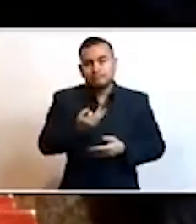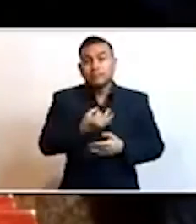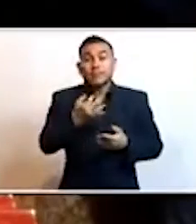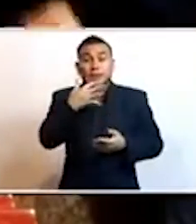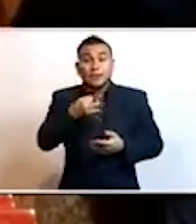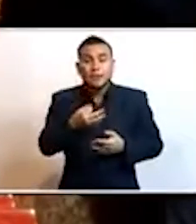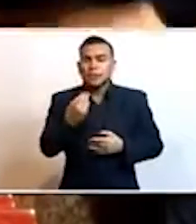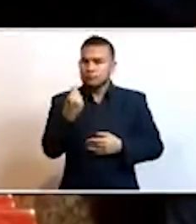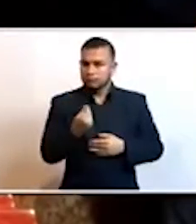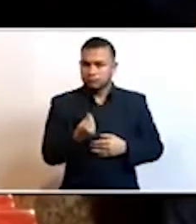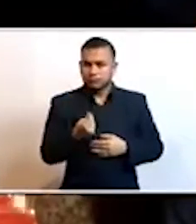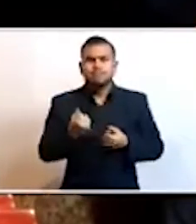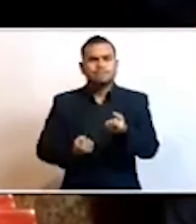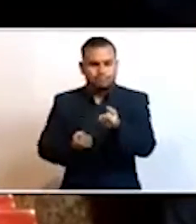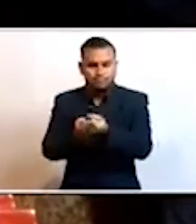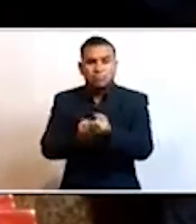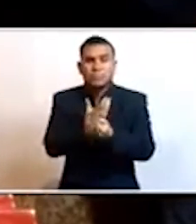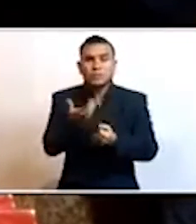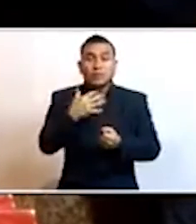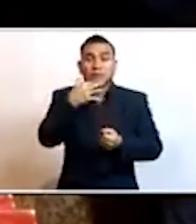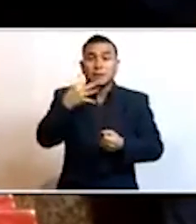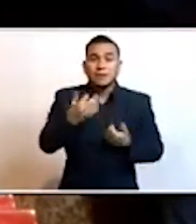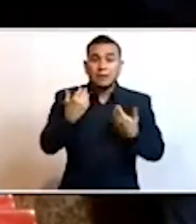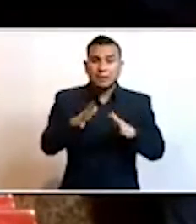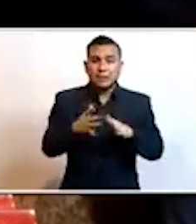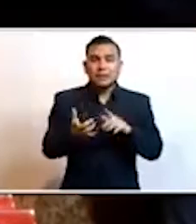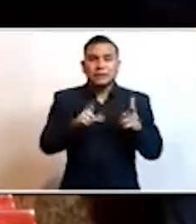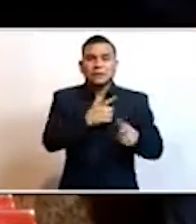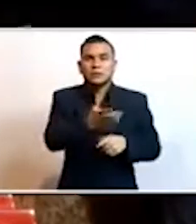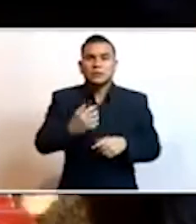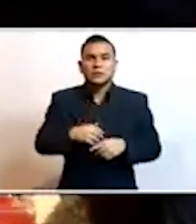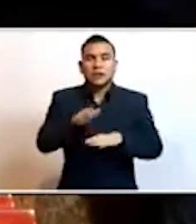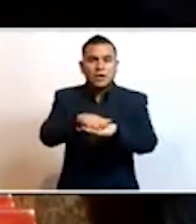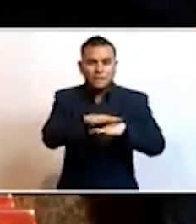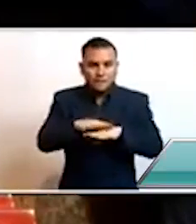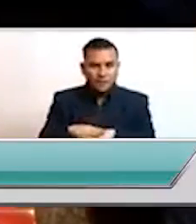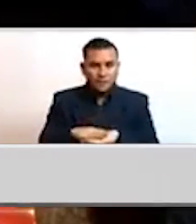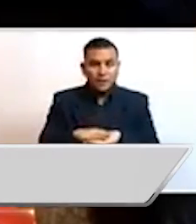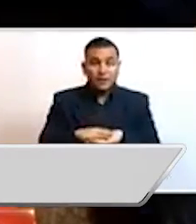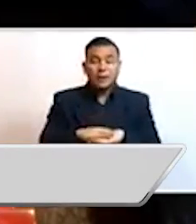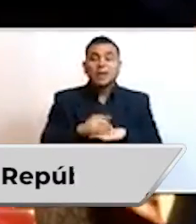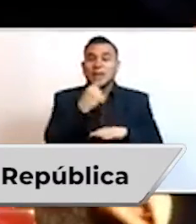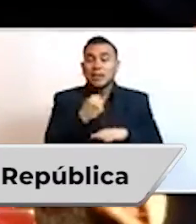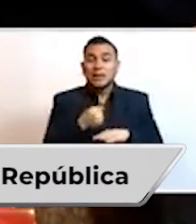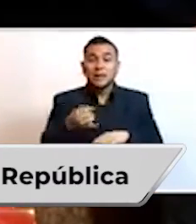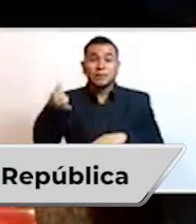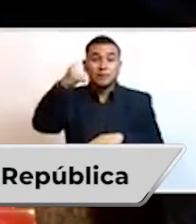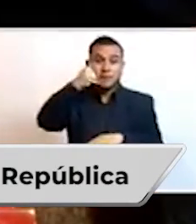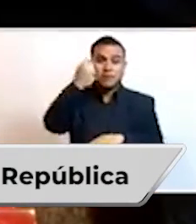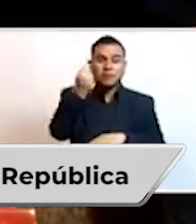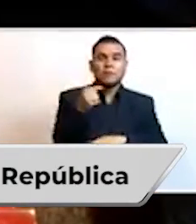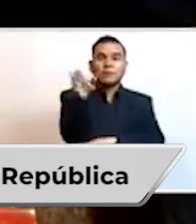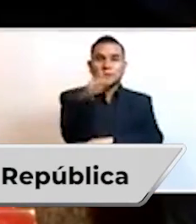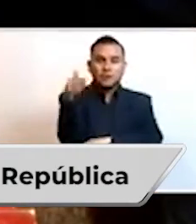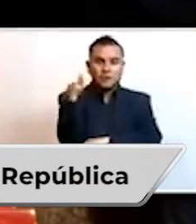si no hay recursos, pues los vamos a buscar. Y ya hemos tenido, gracias a Dios, llamadas de varios países amigos. Me hablaba el embajador de